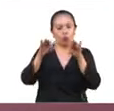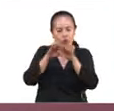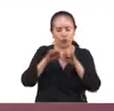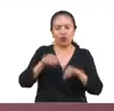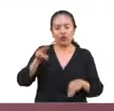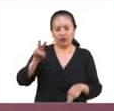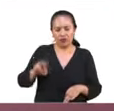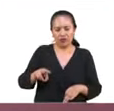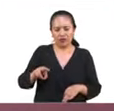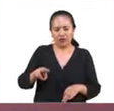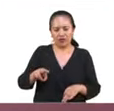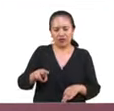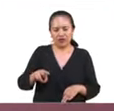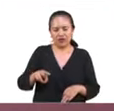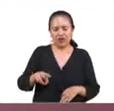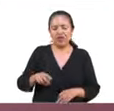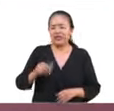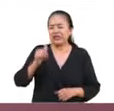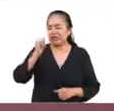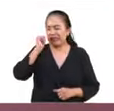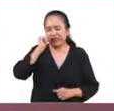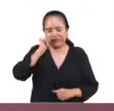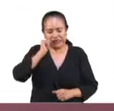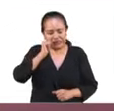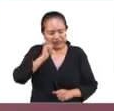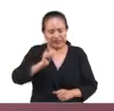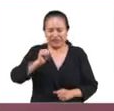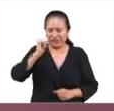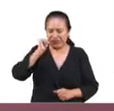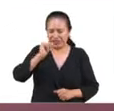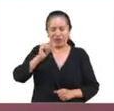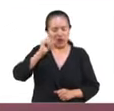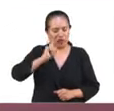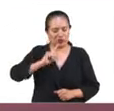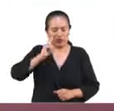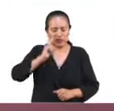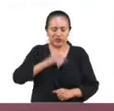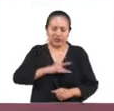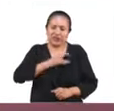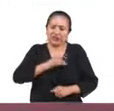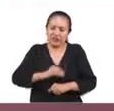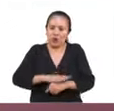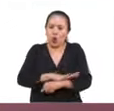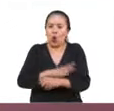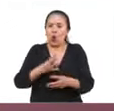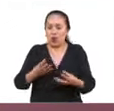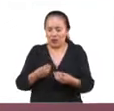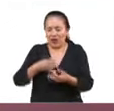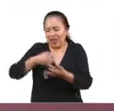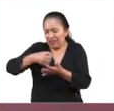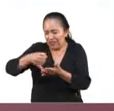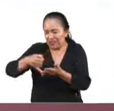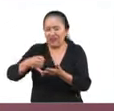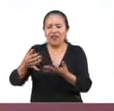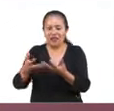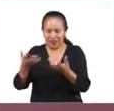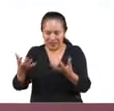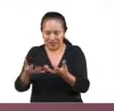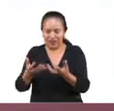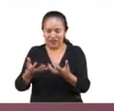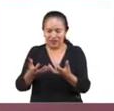fundamental en ello, que tienen una relación y un tacto tan sensible con la tierra y con la naturaleza.